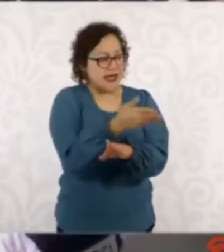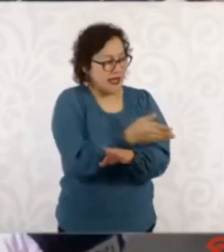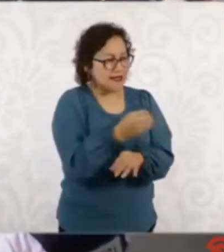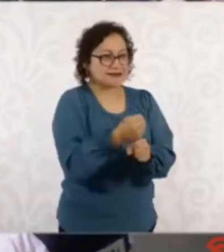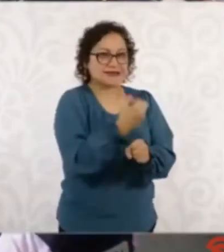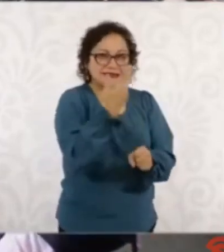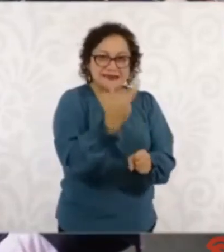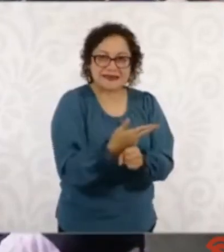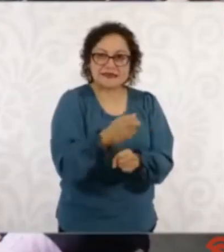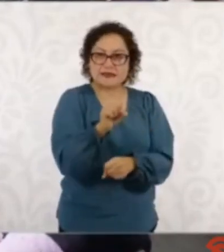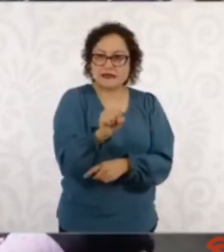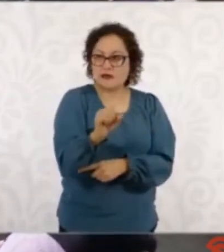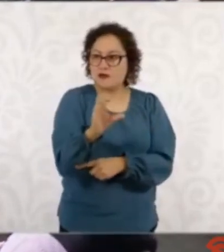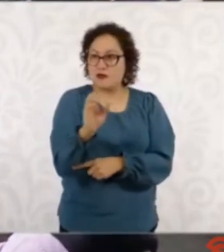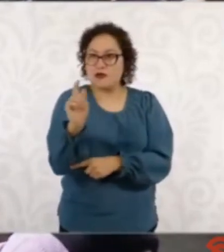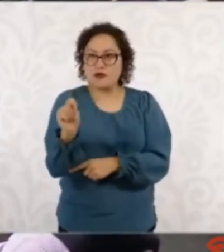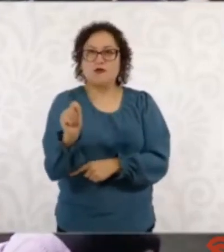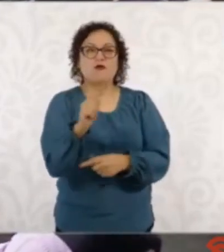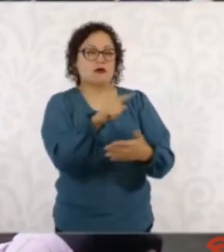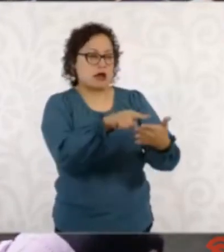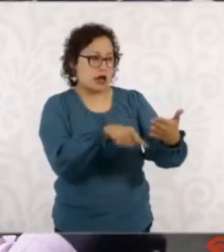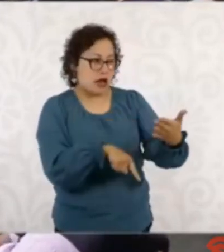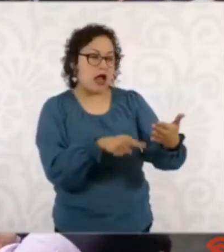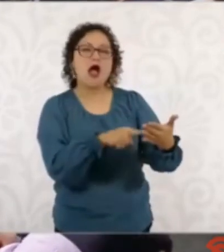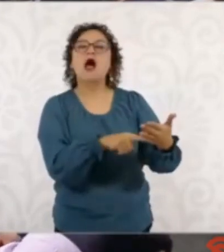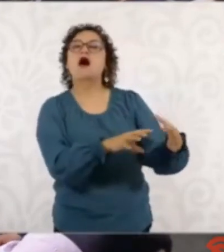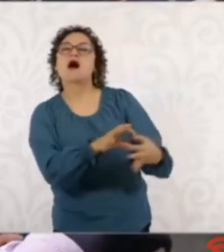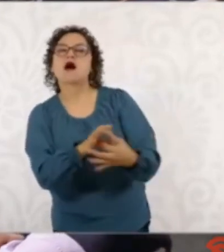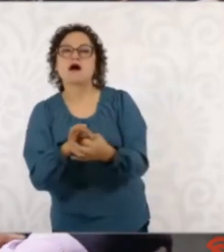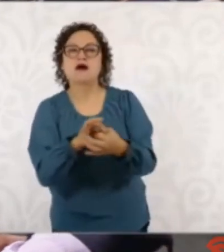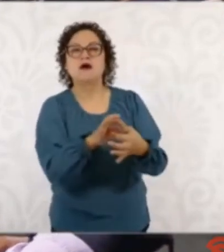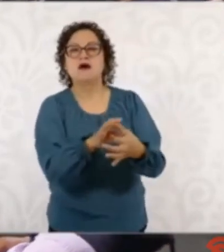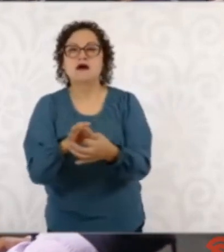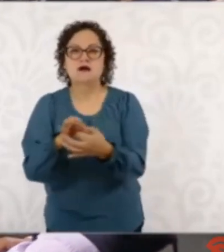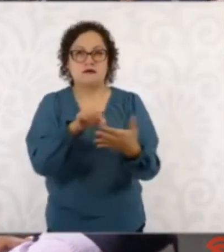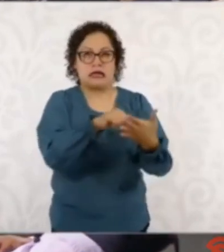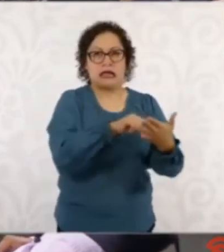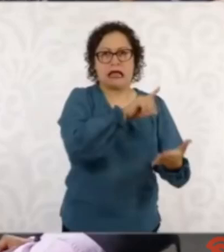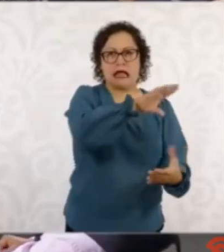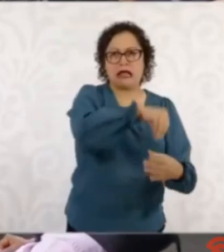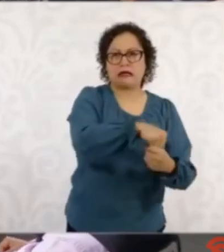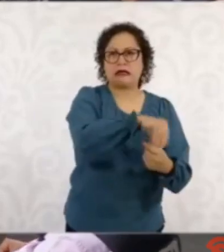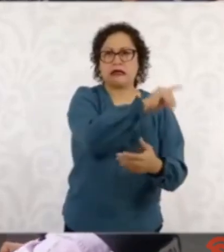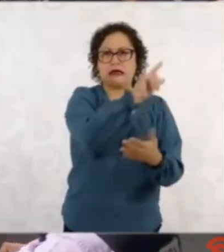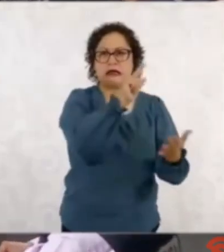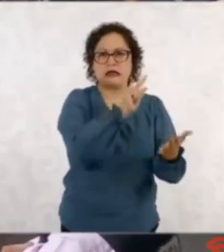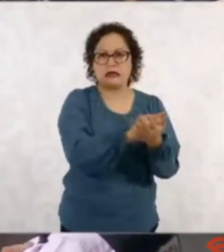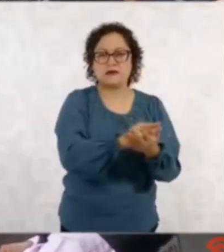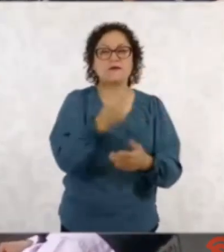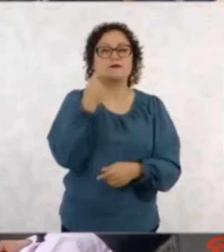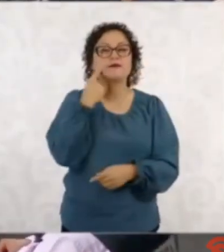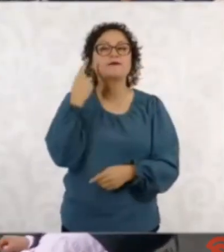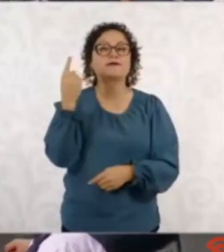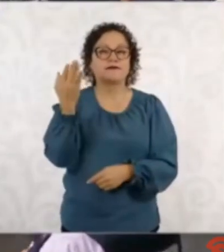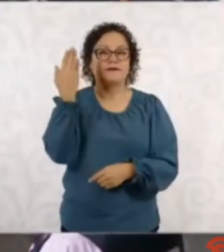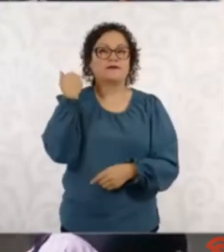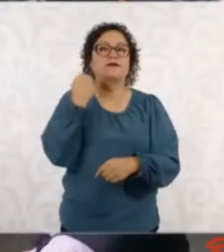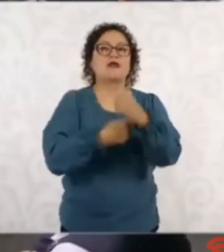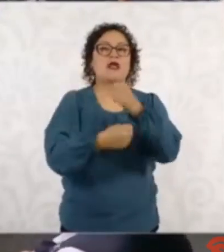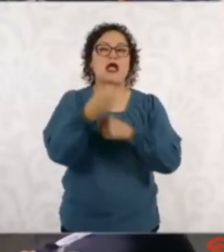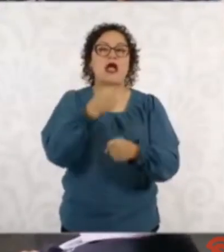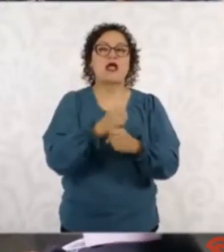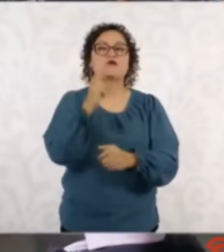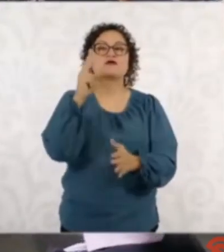Transportes. Vienen las consideraciones, esto es en el 2023. Adelante. Ahí dice que